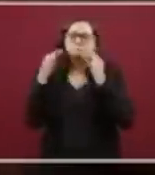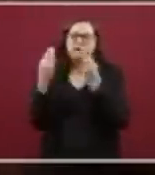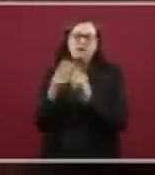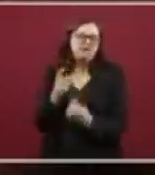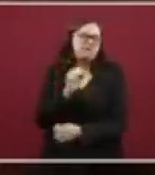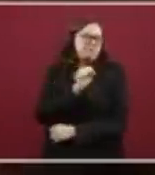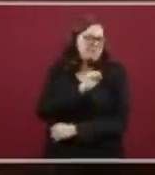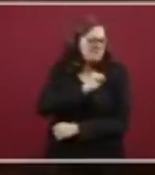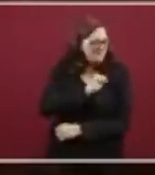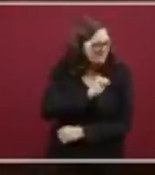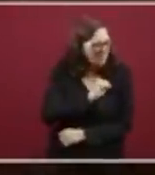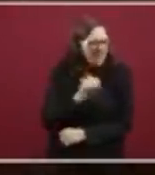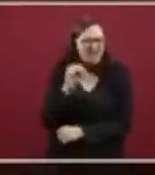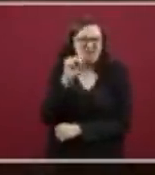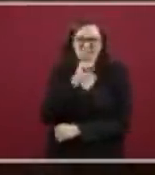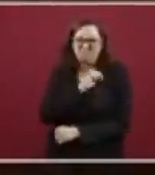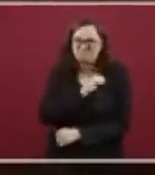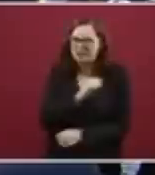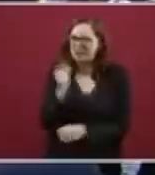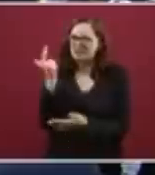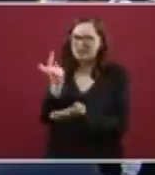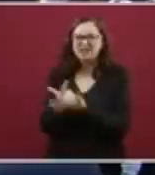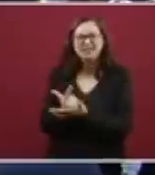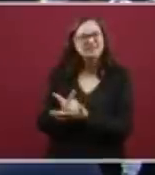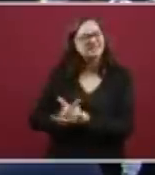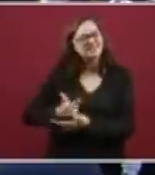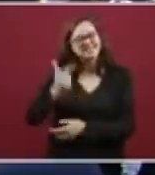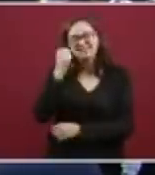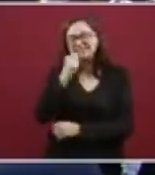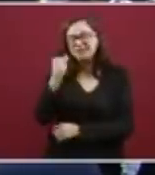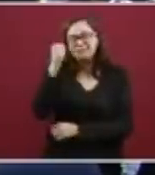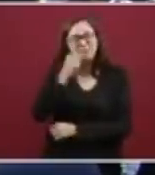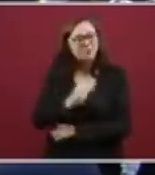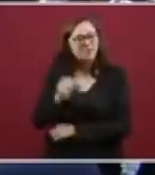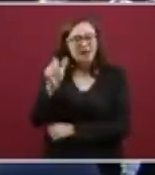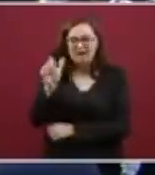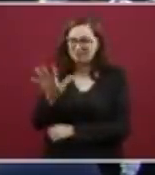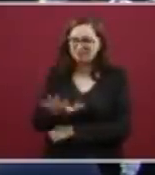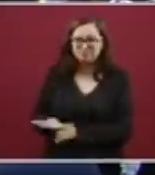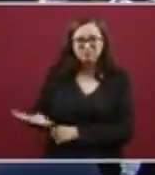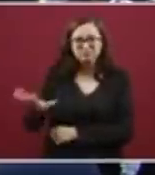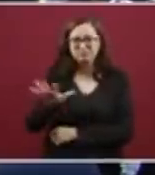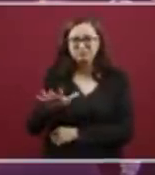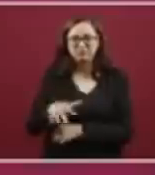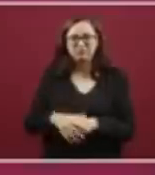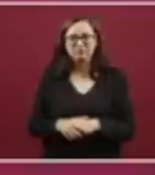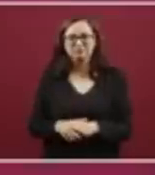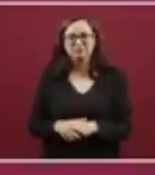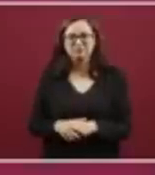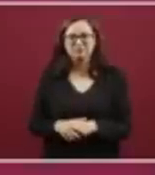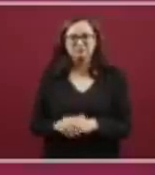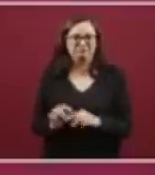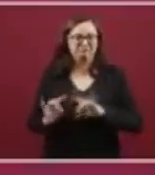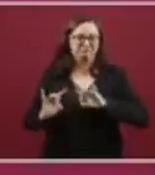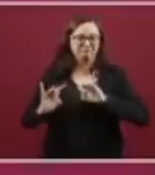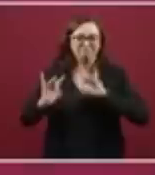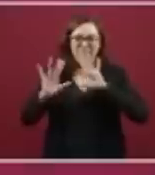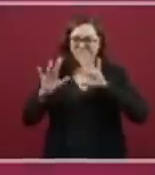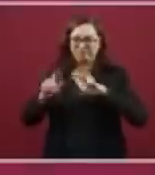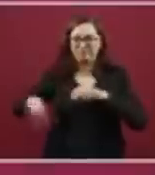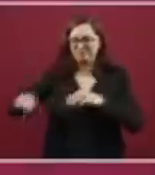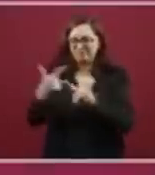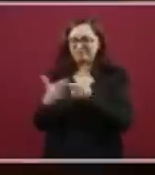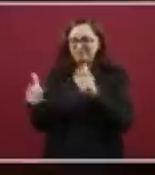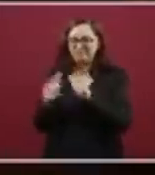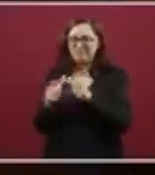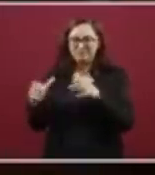también de todas las ramificaciones de este líder, de este cártel que lideraba Joaquín El Chapo Guzmán,